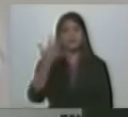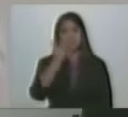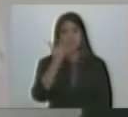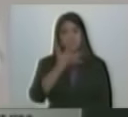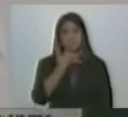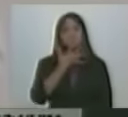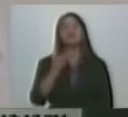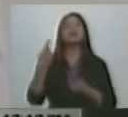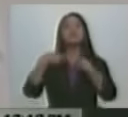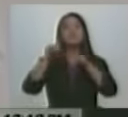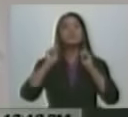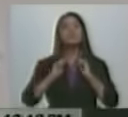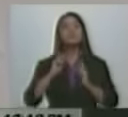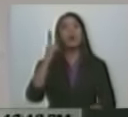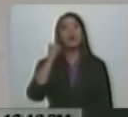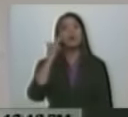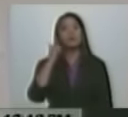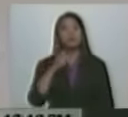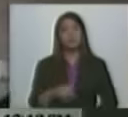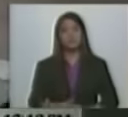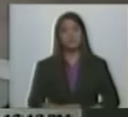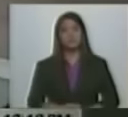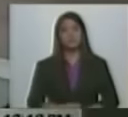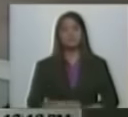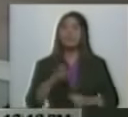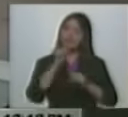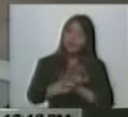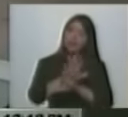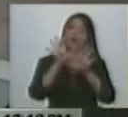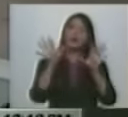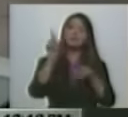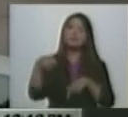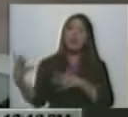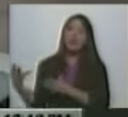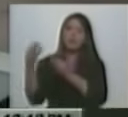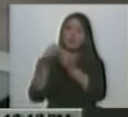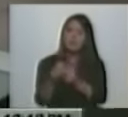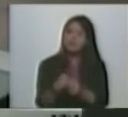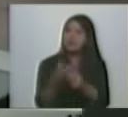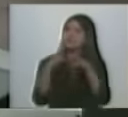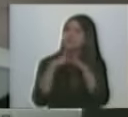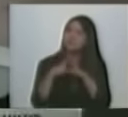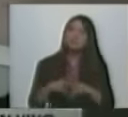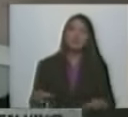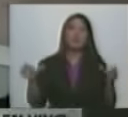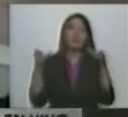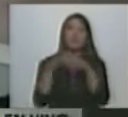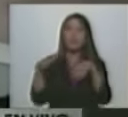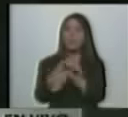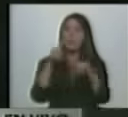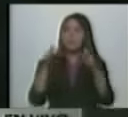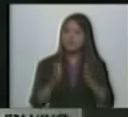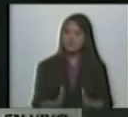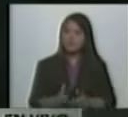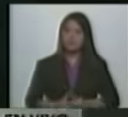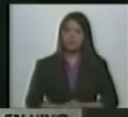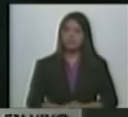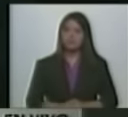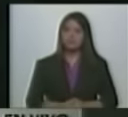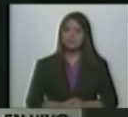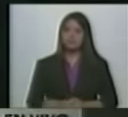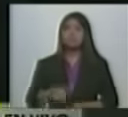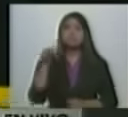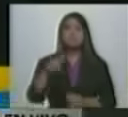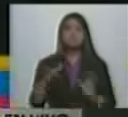la República, el profesor Aristóbulo Isturiz, por supuesto acompañado de todo el tren ministerial. Este Consejo